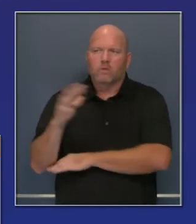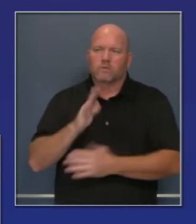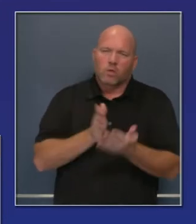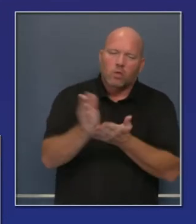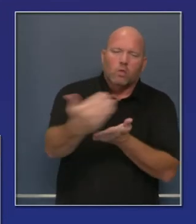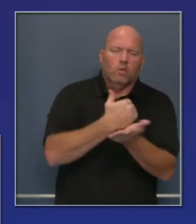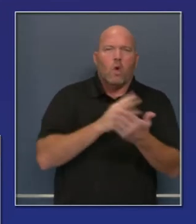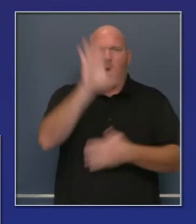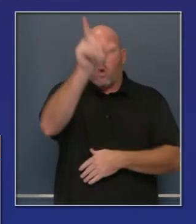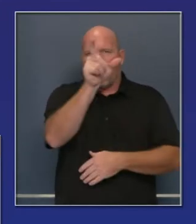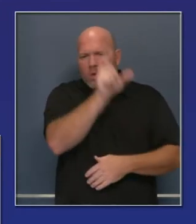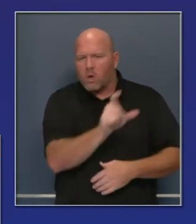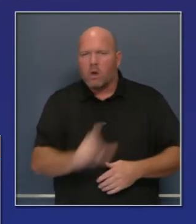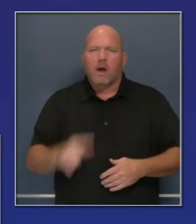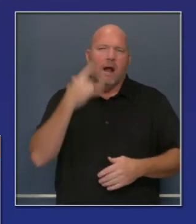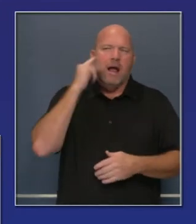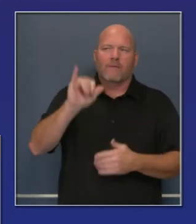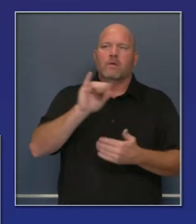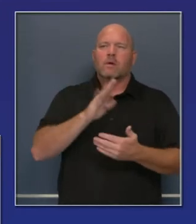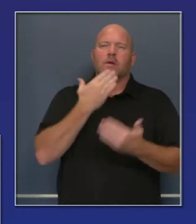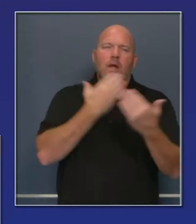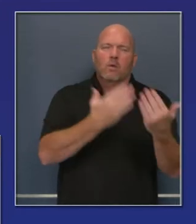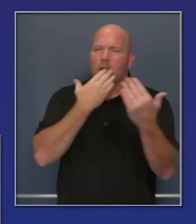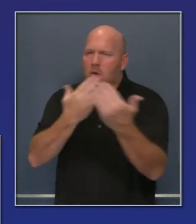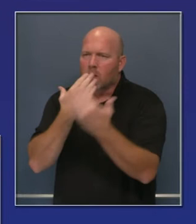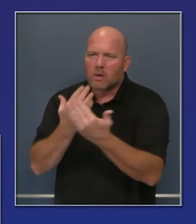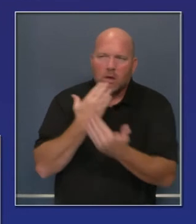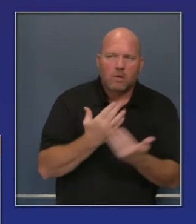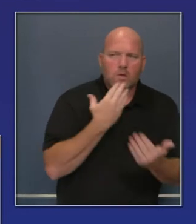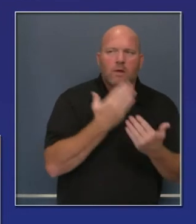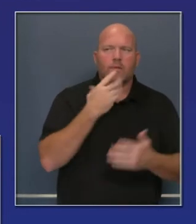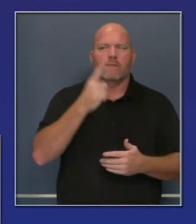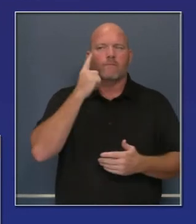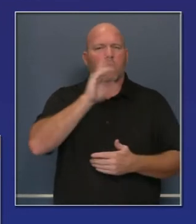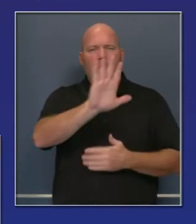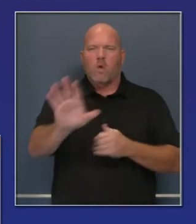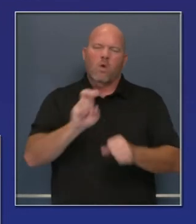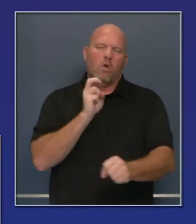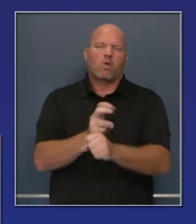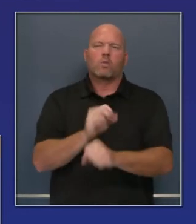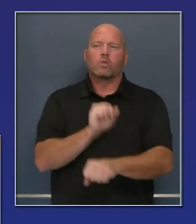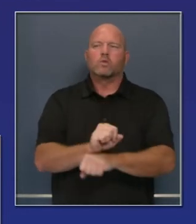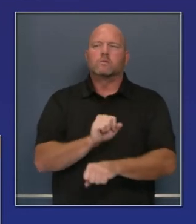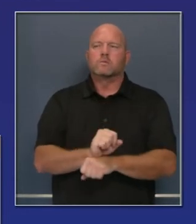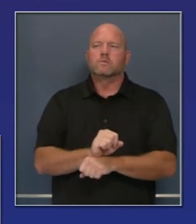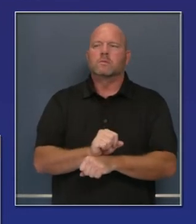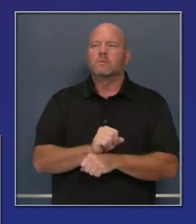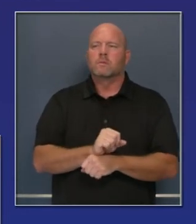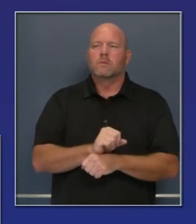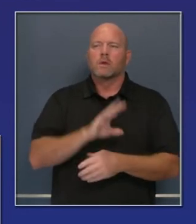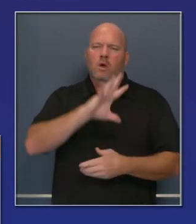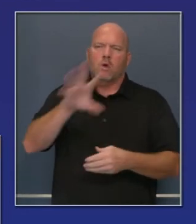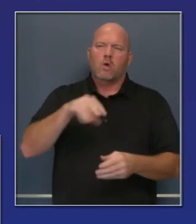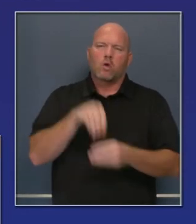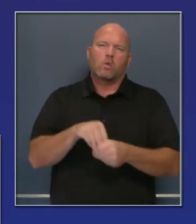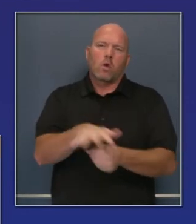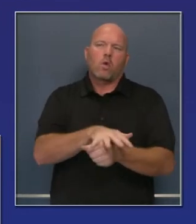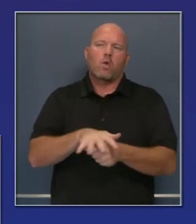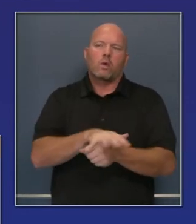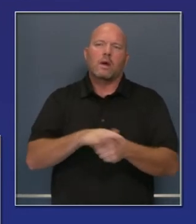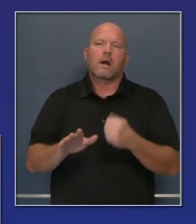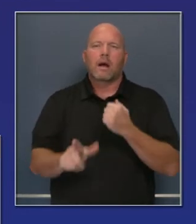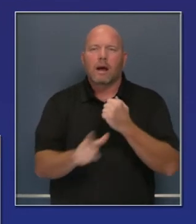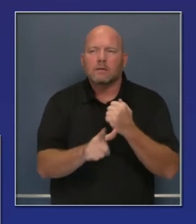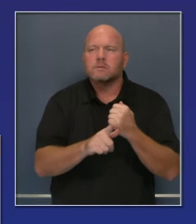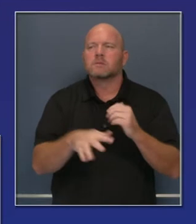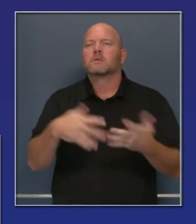ancho del estado y la cooperación del gobierno federal y otros estados. Les damos muchísimas gracias por todo su trabajo arduo, incluyendo